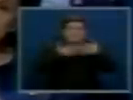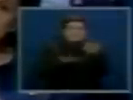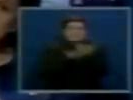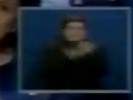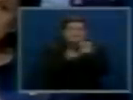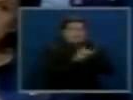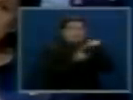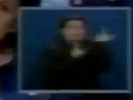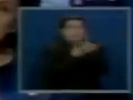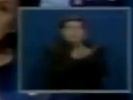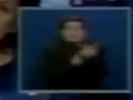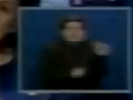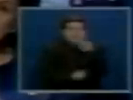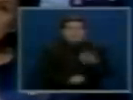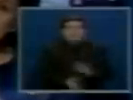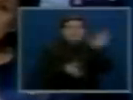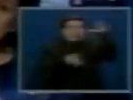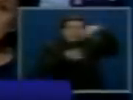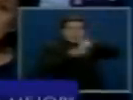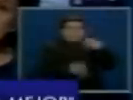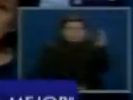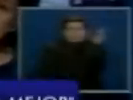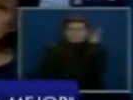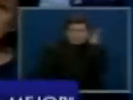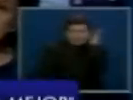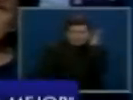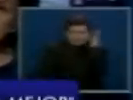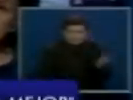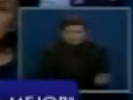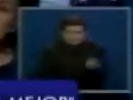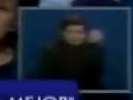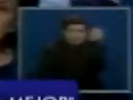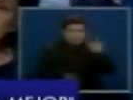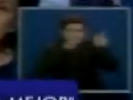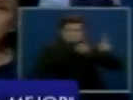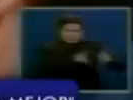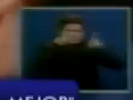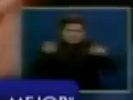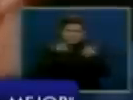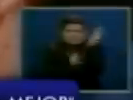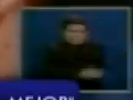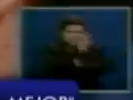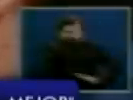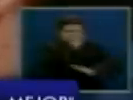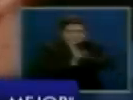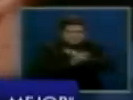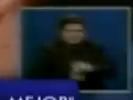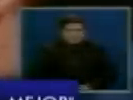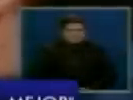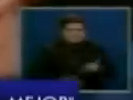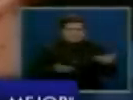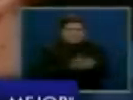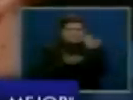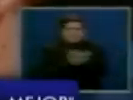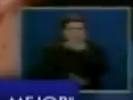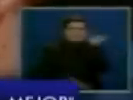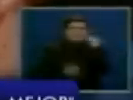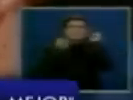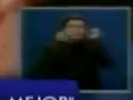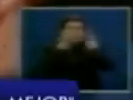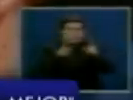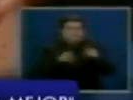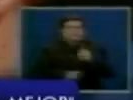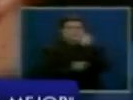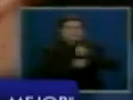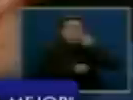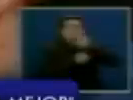social, así como la inclusión de las mujeres, jóvenes y personas con discapacidad a nuevas y mejores oportunidades de